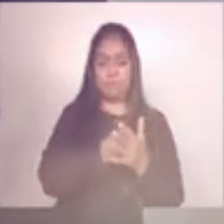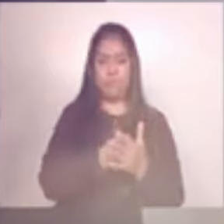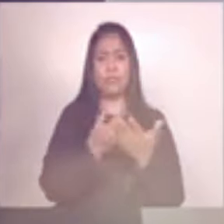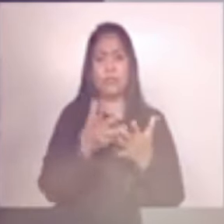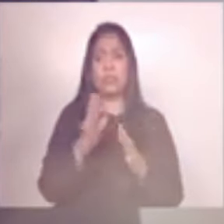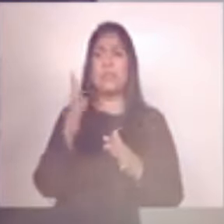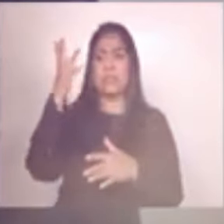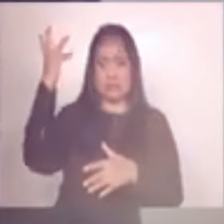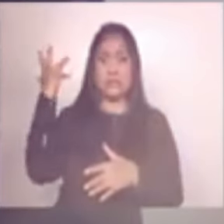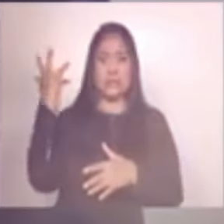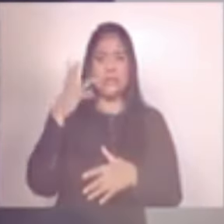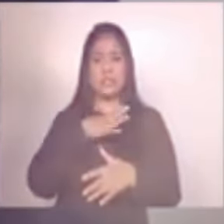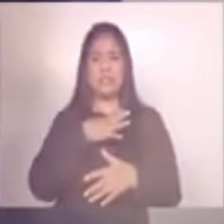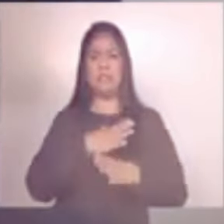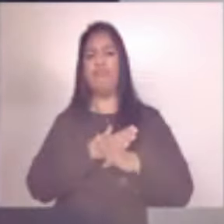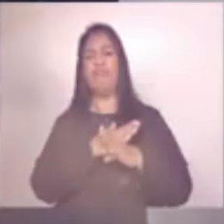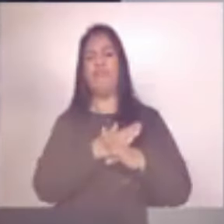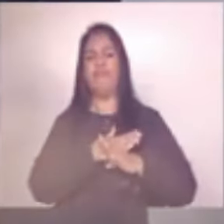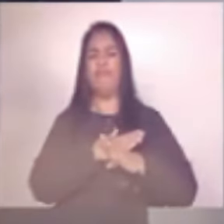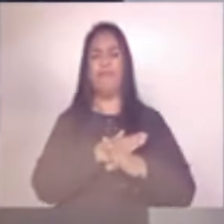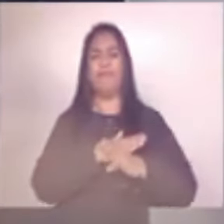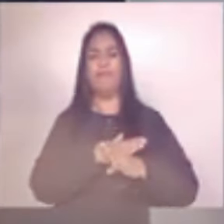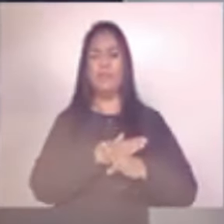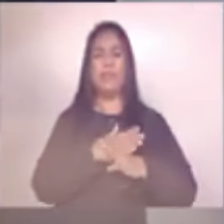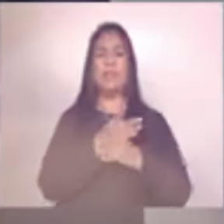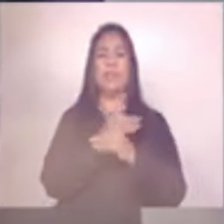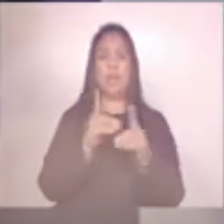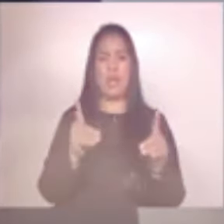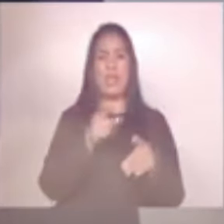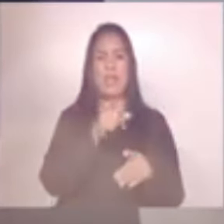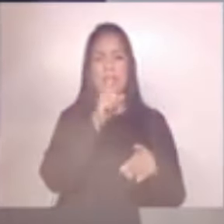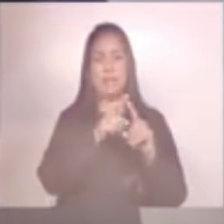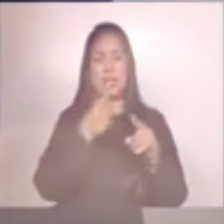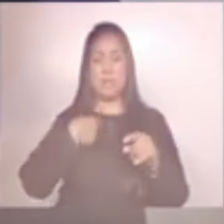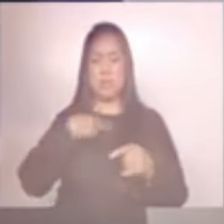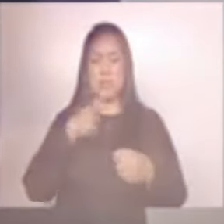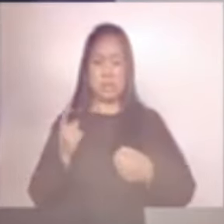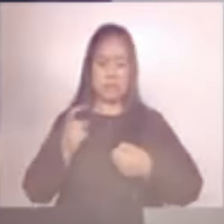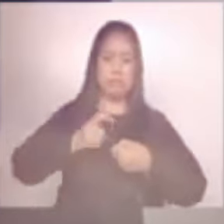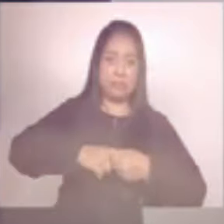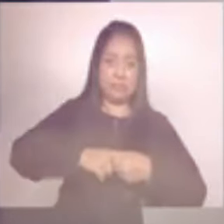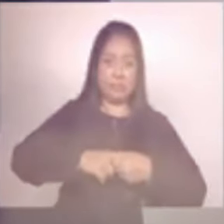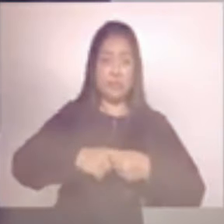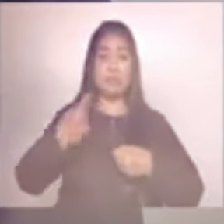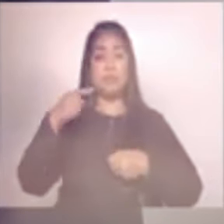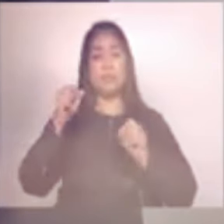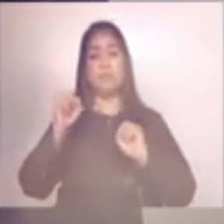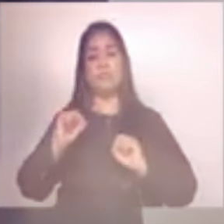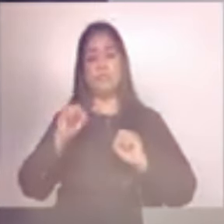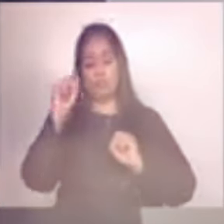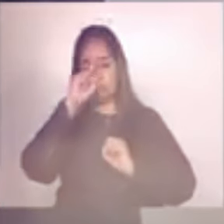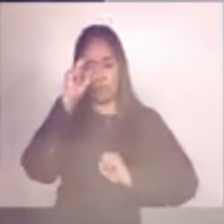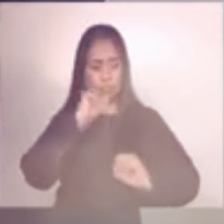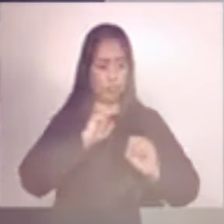existía, esa resistencia democrática que logró que tomáramos posesión, como para hacer ejercicio de ese